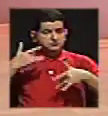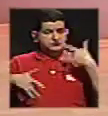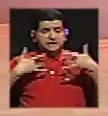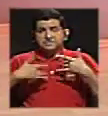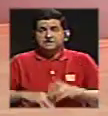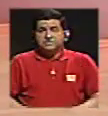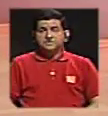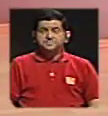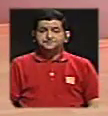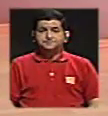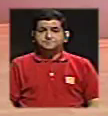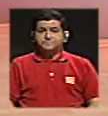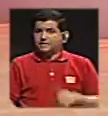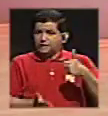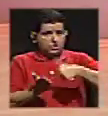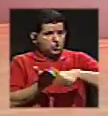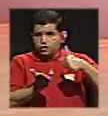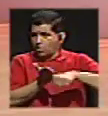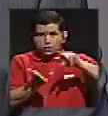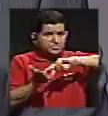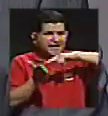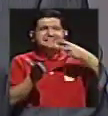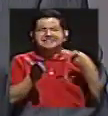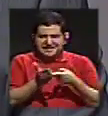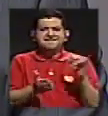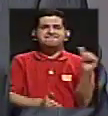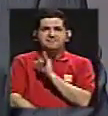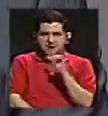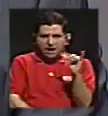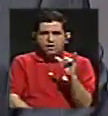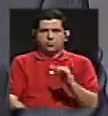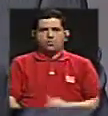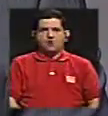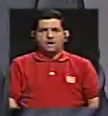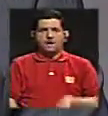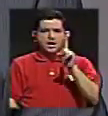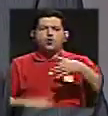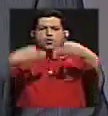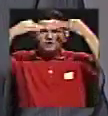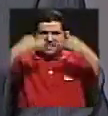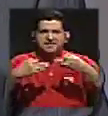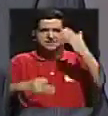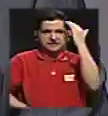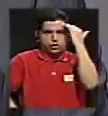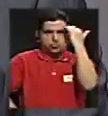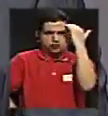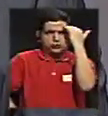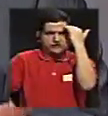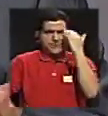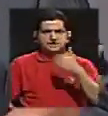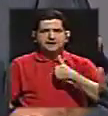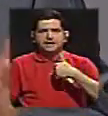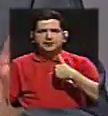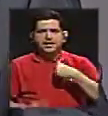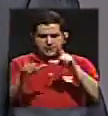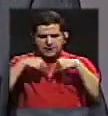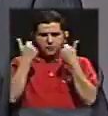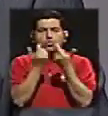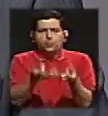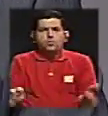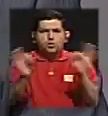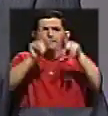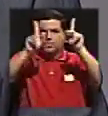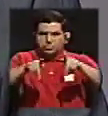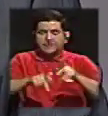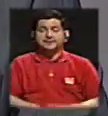digo que es el no votar se convierte entonces también en una decisión consciente de parte de un grupo importante de los